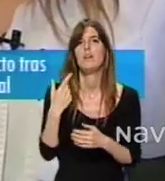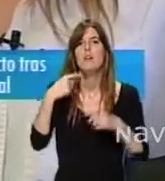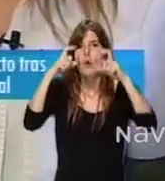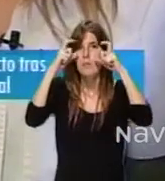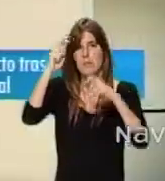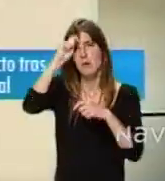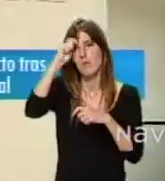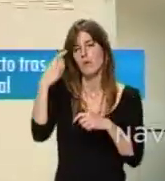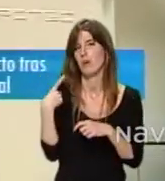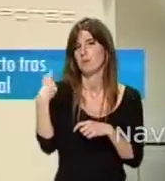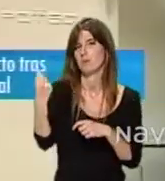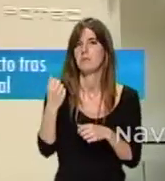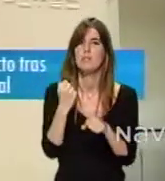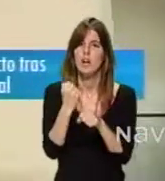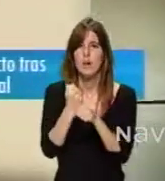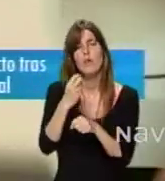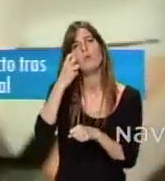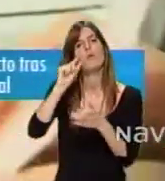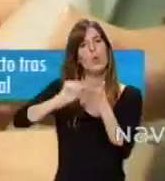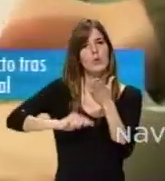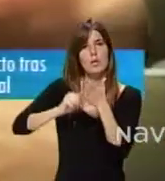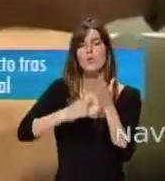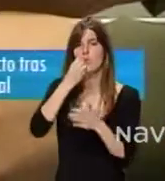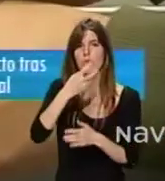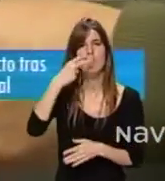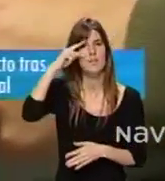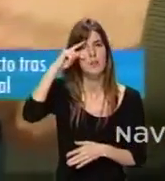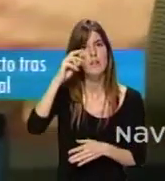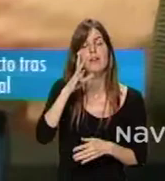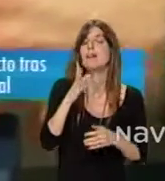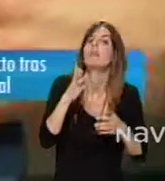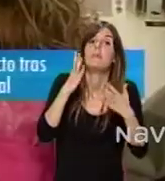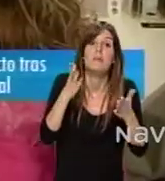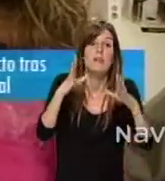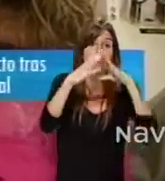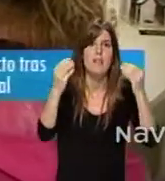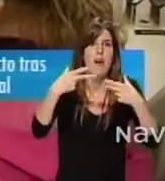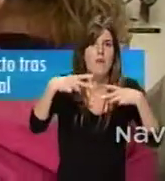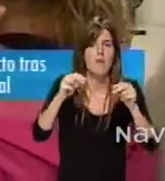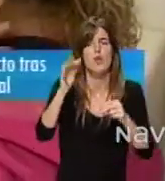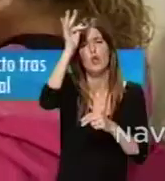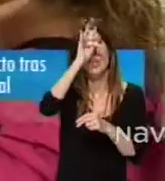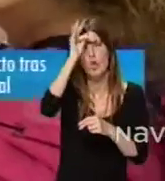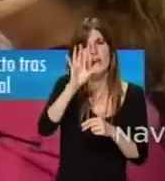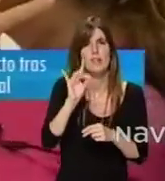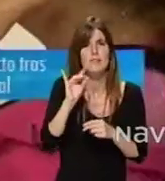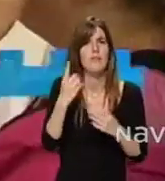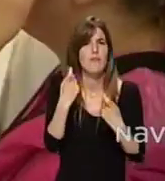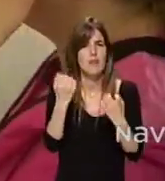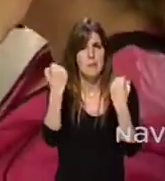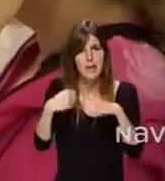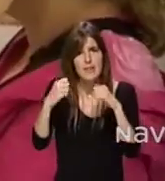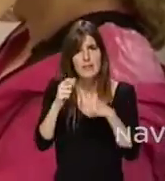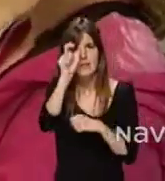una óptica en Pamplona. Me aportó experiencia, porque al salir de una carrera, la verdad que sabes mucha teoría, pero te falta un poco el